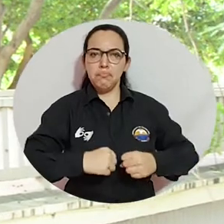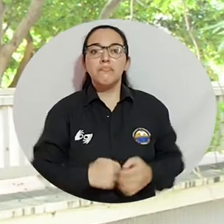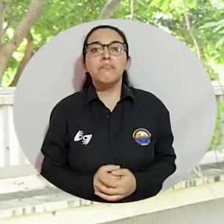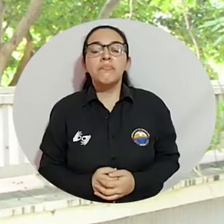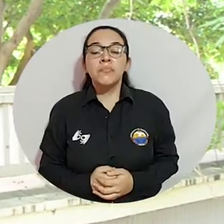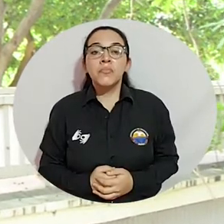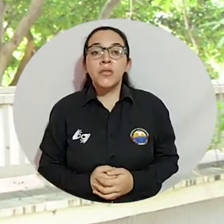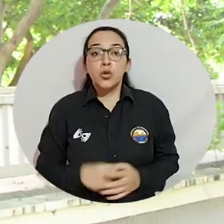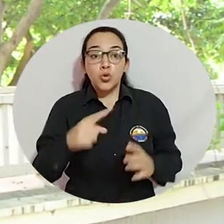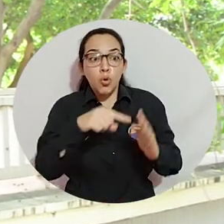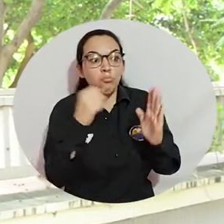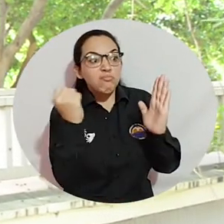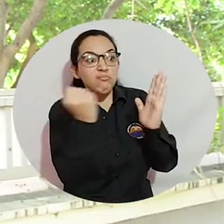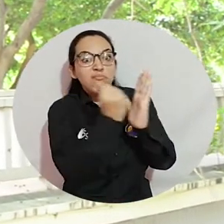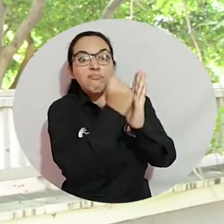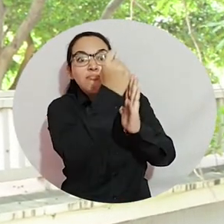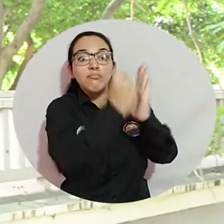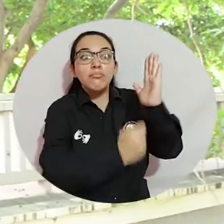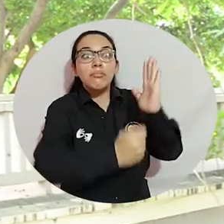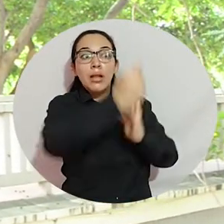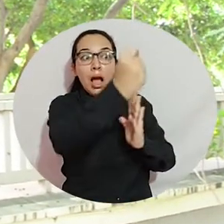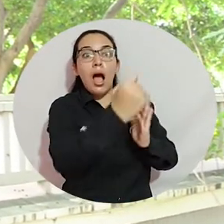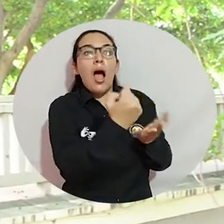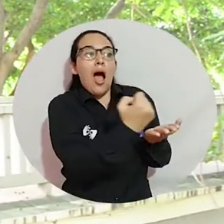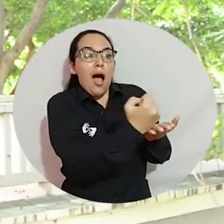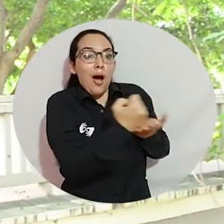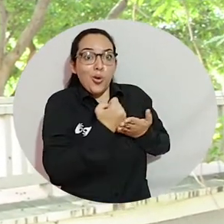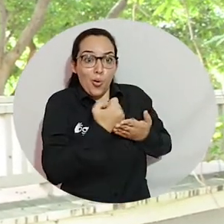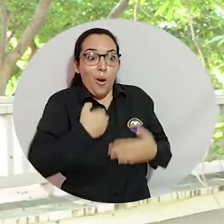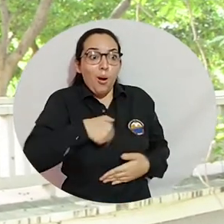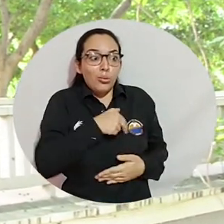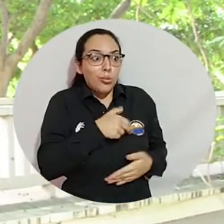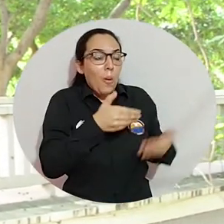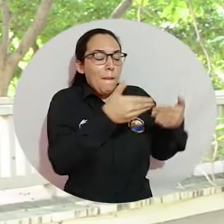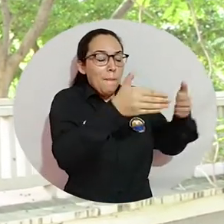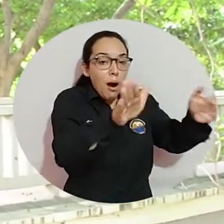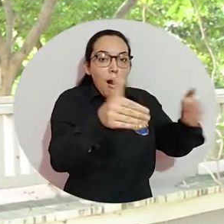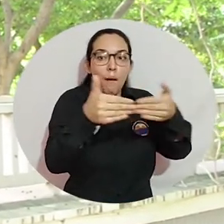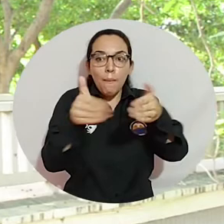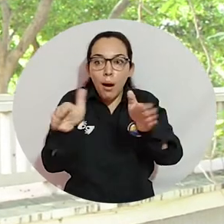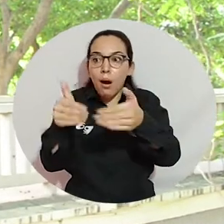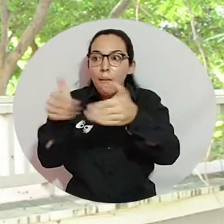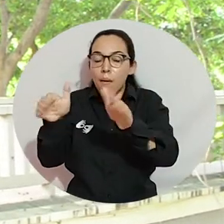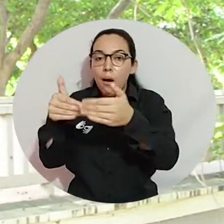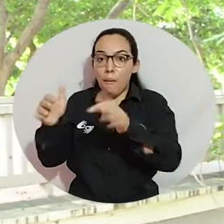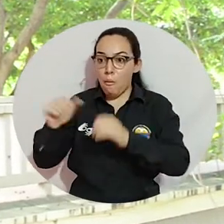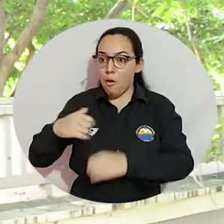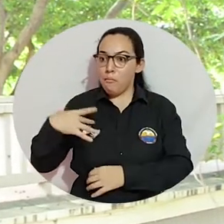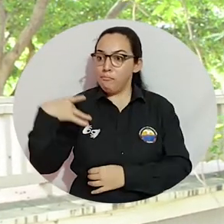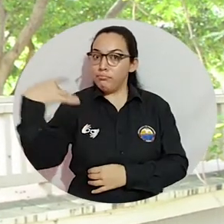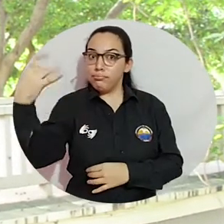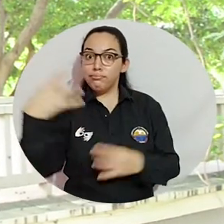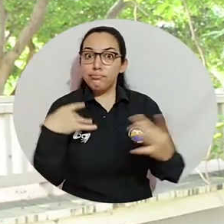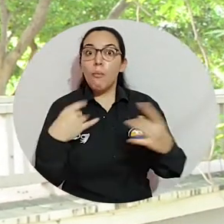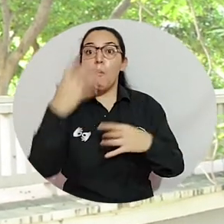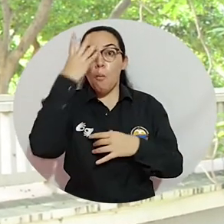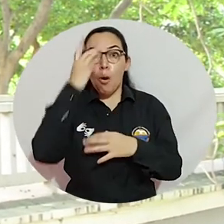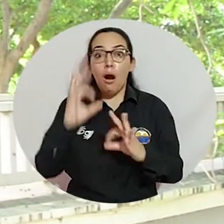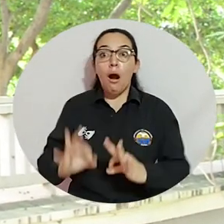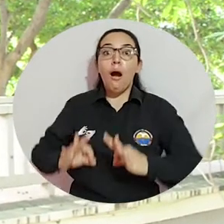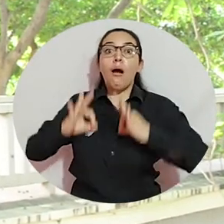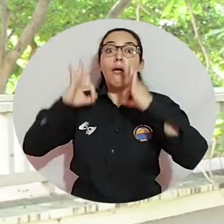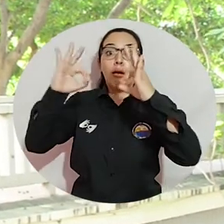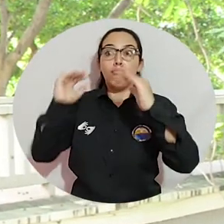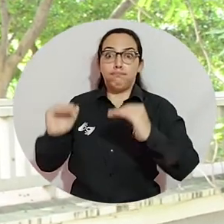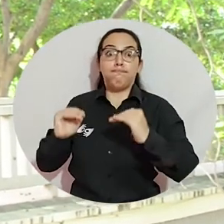porque teniendo esta acreditación obviamente esto nos va a abrir más puertas porque se nota la calidad con la